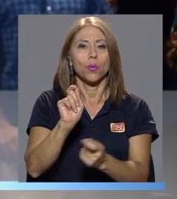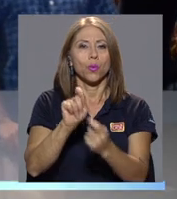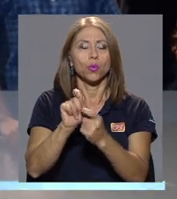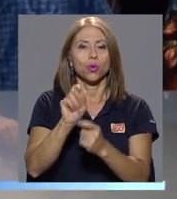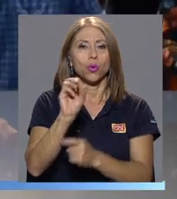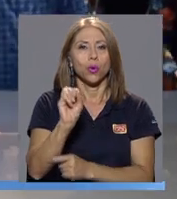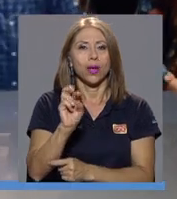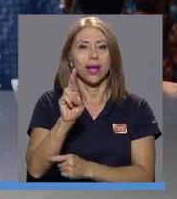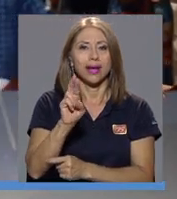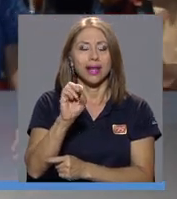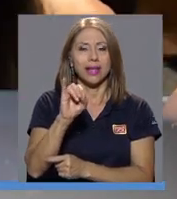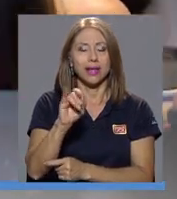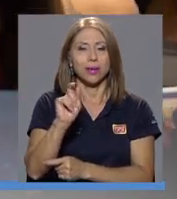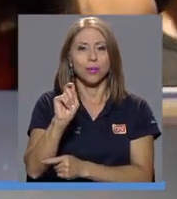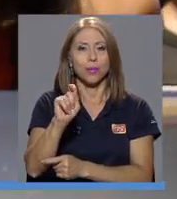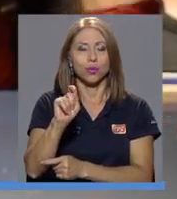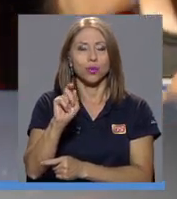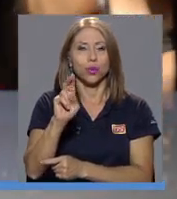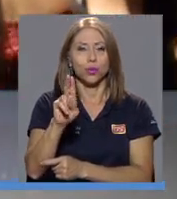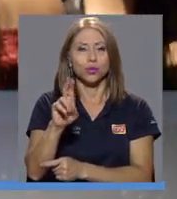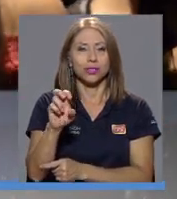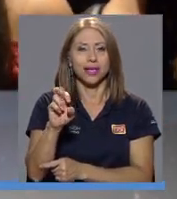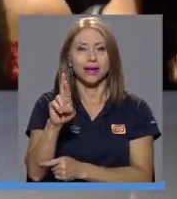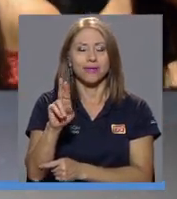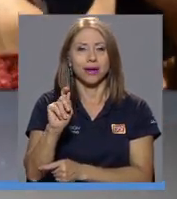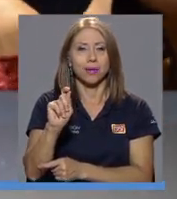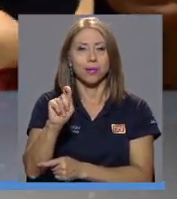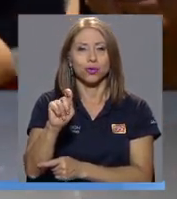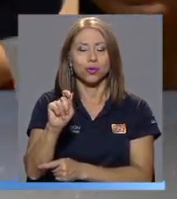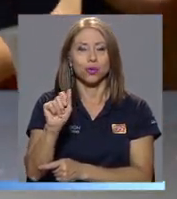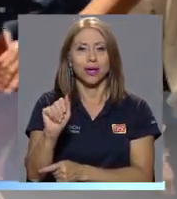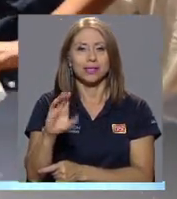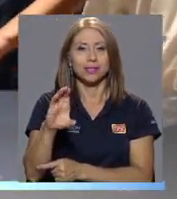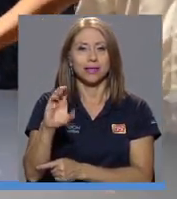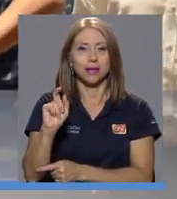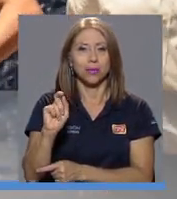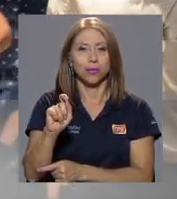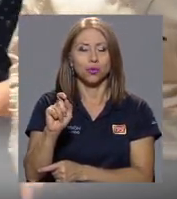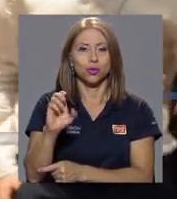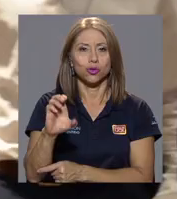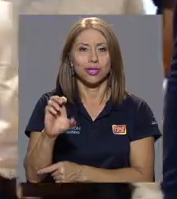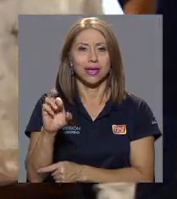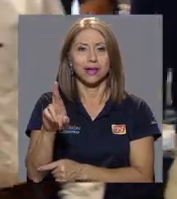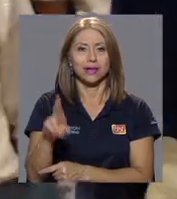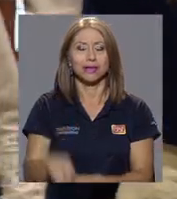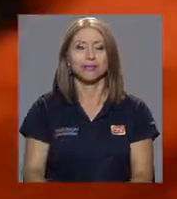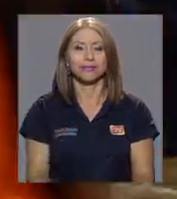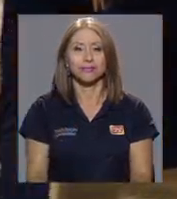www.ori.ucr.ac.cr.